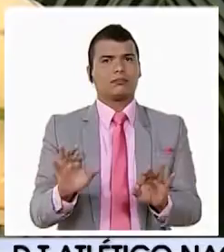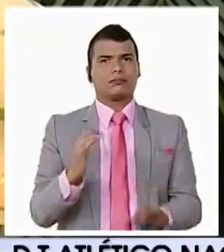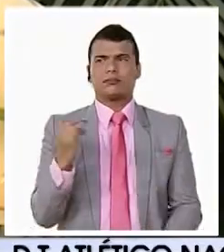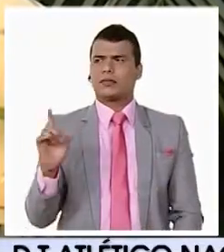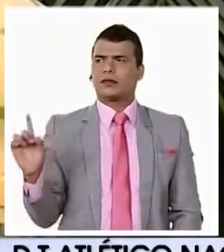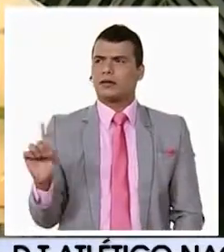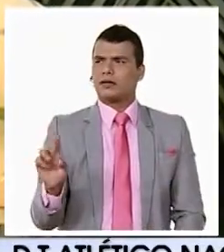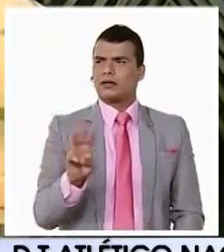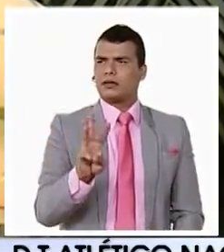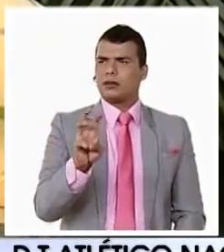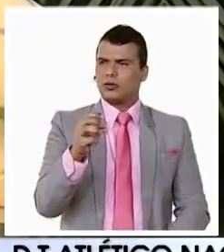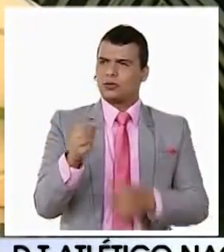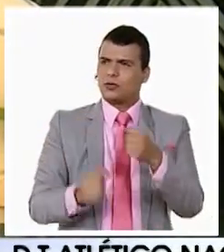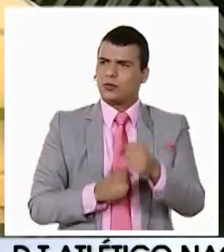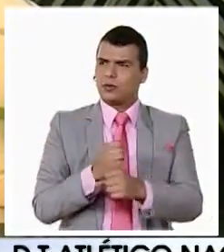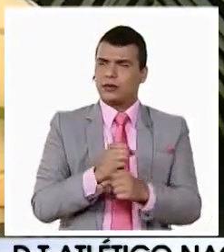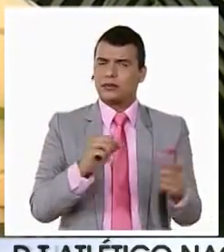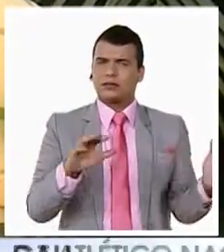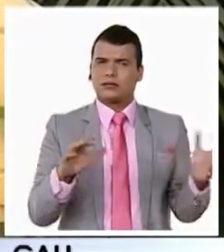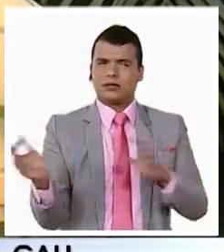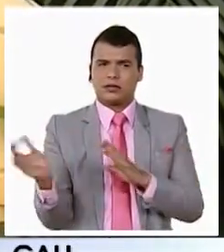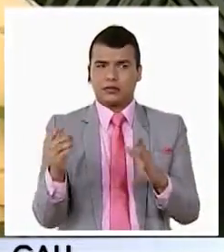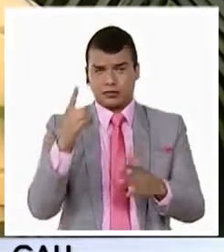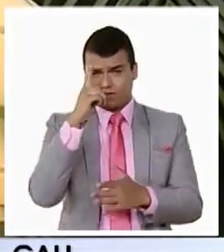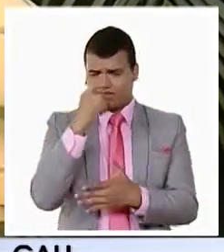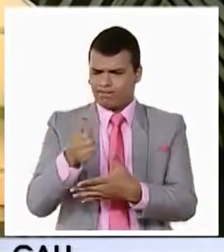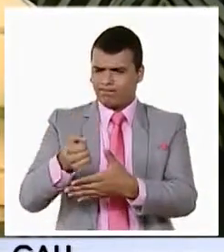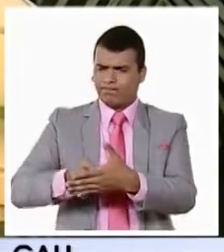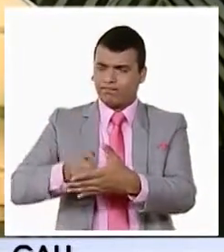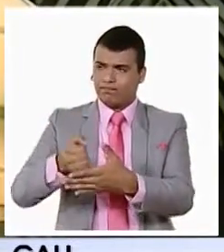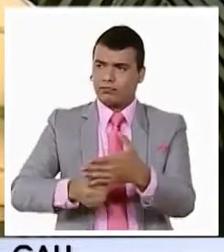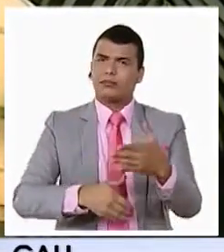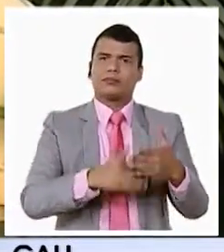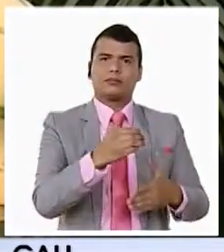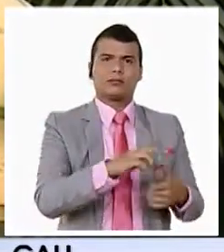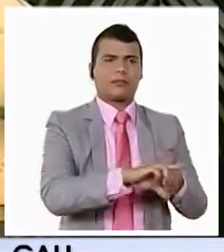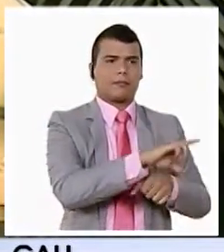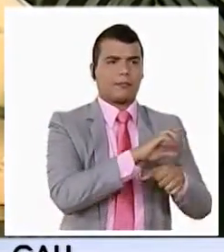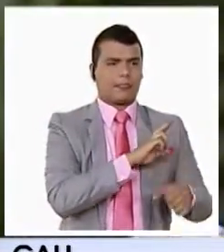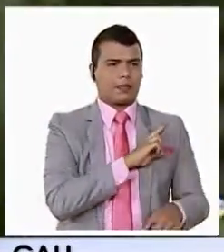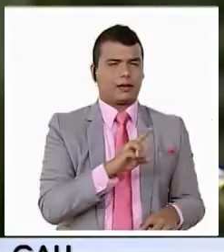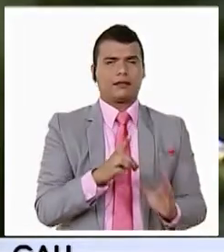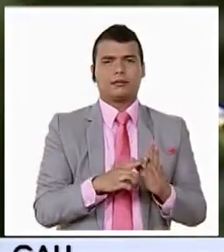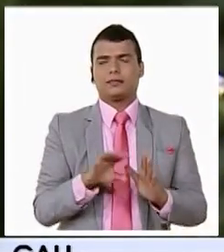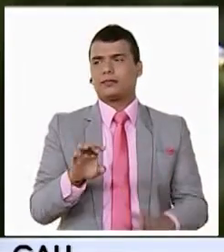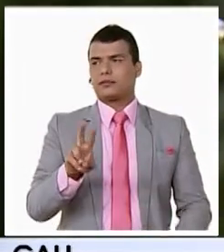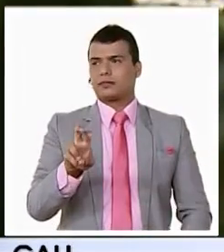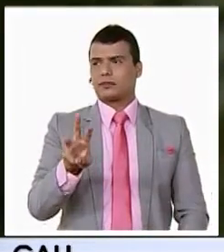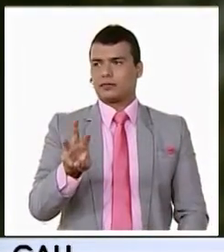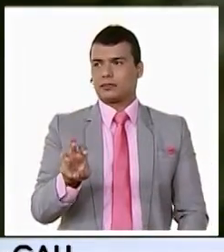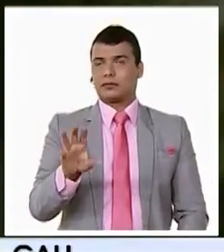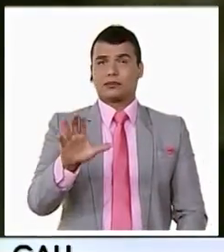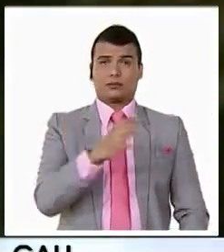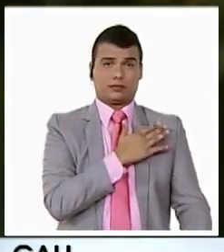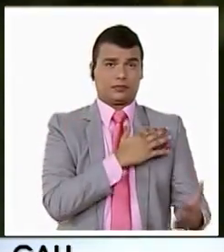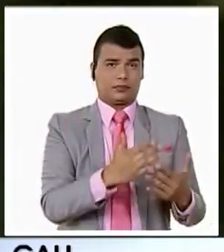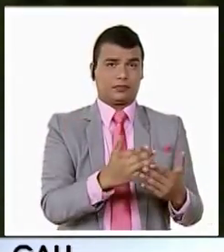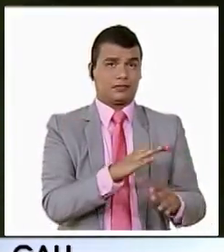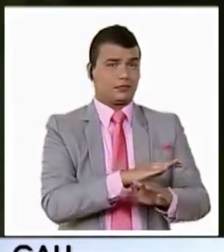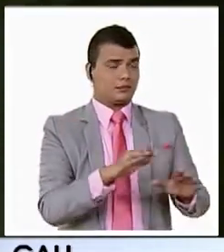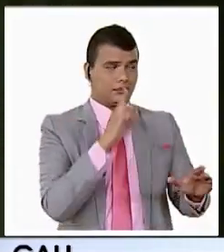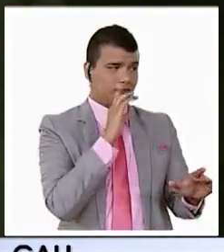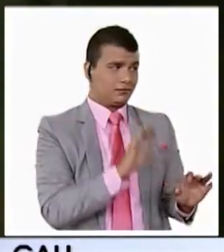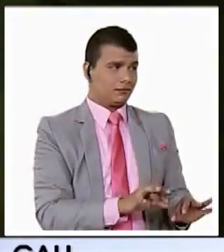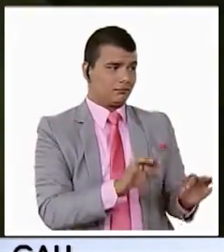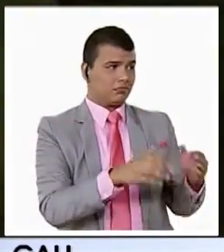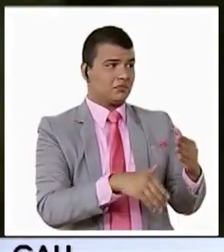casi 38 años dedicados desde que empecé en la Liga del Valle en 1978. Un excelente arranque de